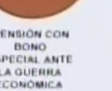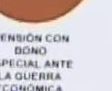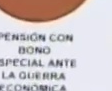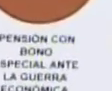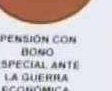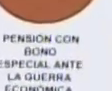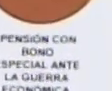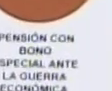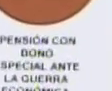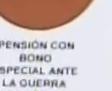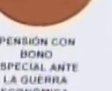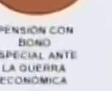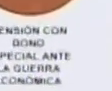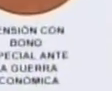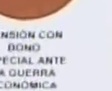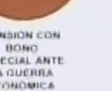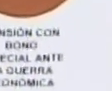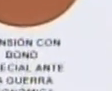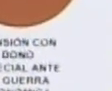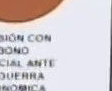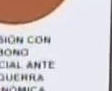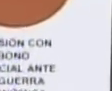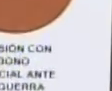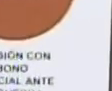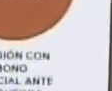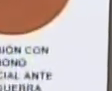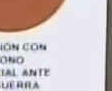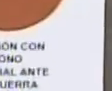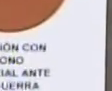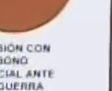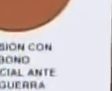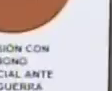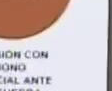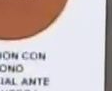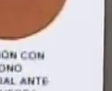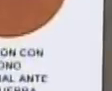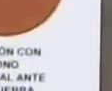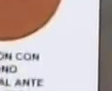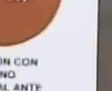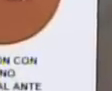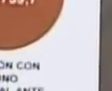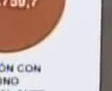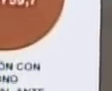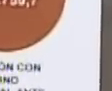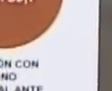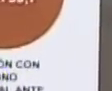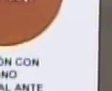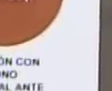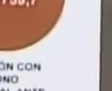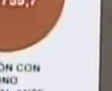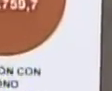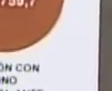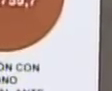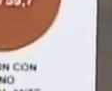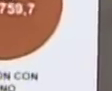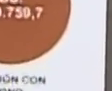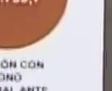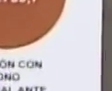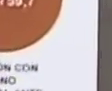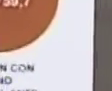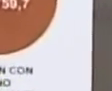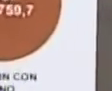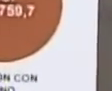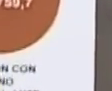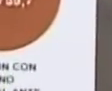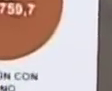177.507 bolívares, igual que el nuevo salario mínimo. Y la compensación especial o pensión de guerra,